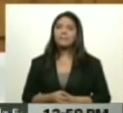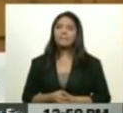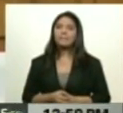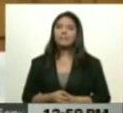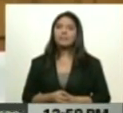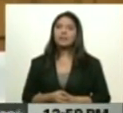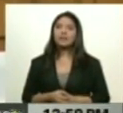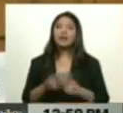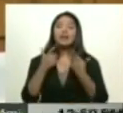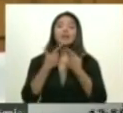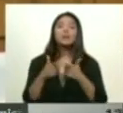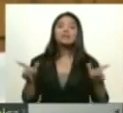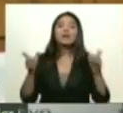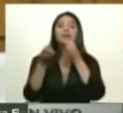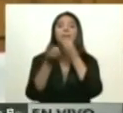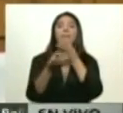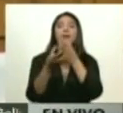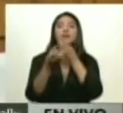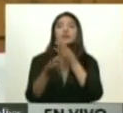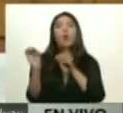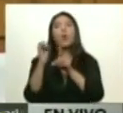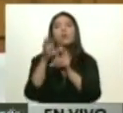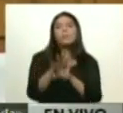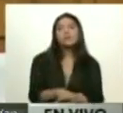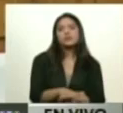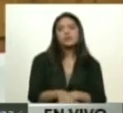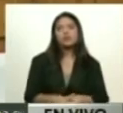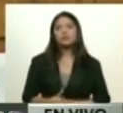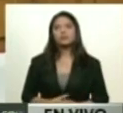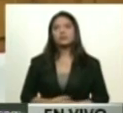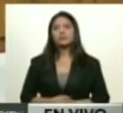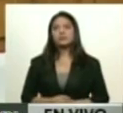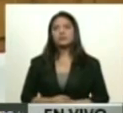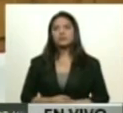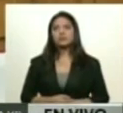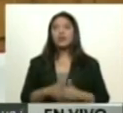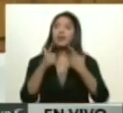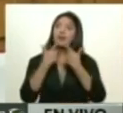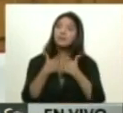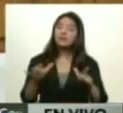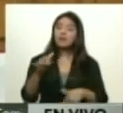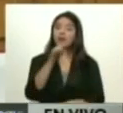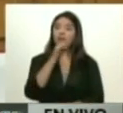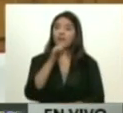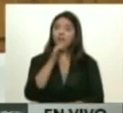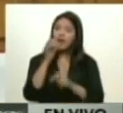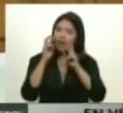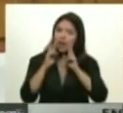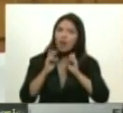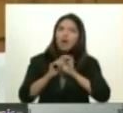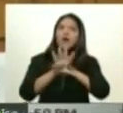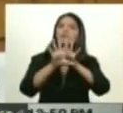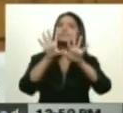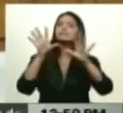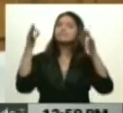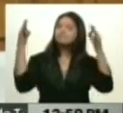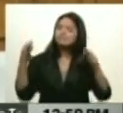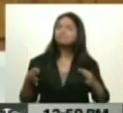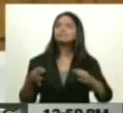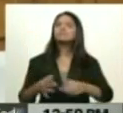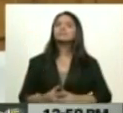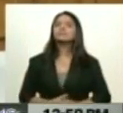Libertad de expresión, o mejor dicho, libertad de información, transparencia,